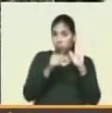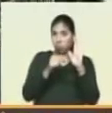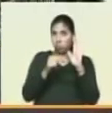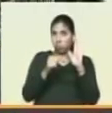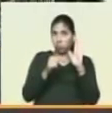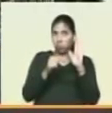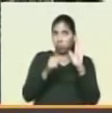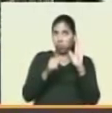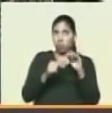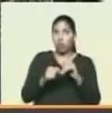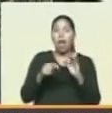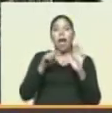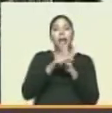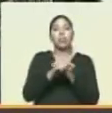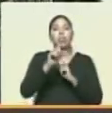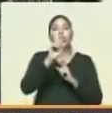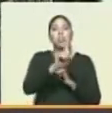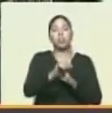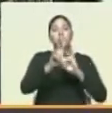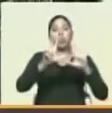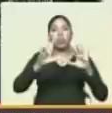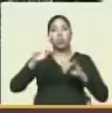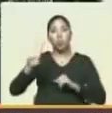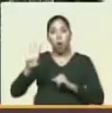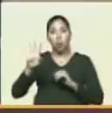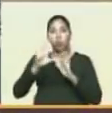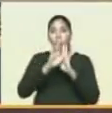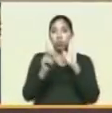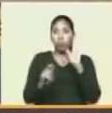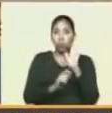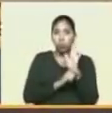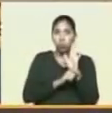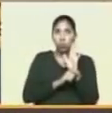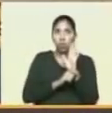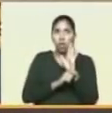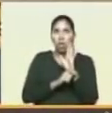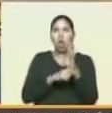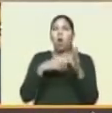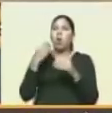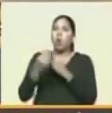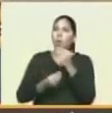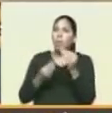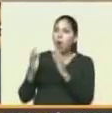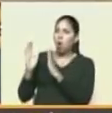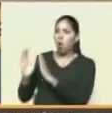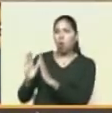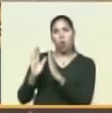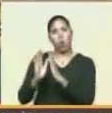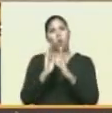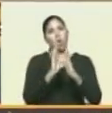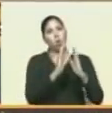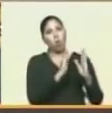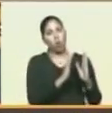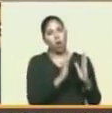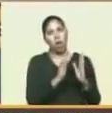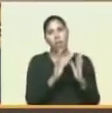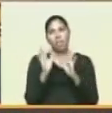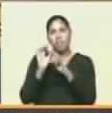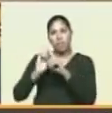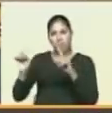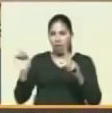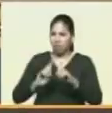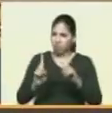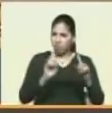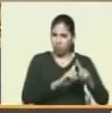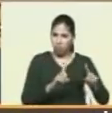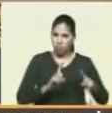artículo 184 de la Constitución, las distintas formas de organización que en el seno del pueblo se deben